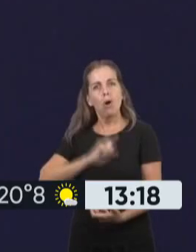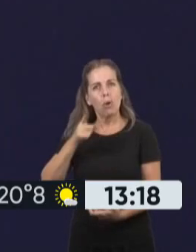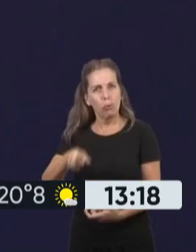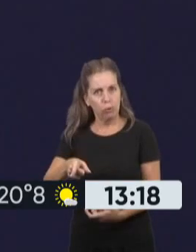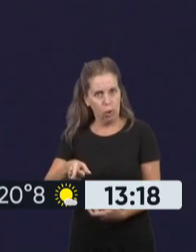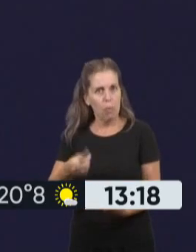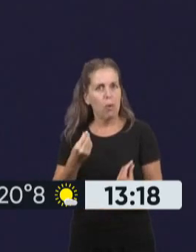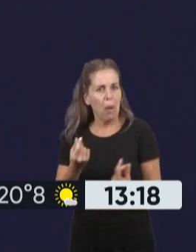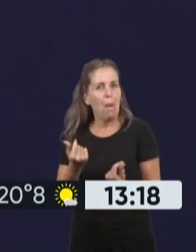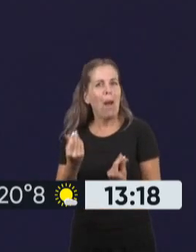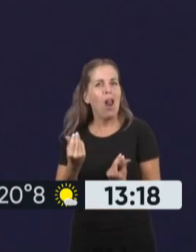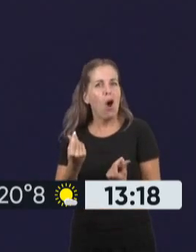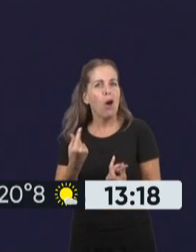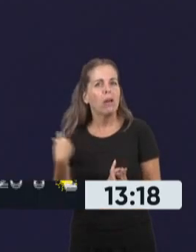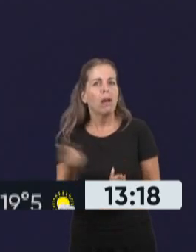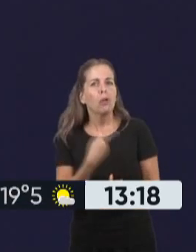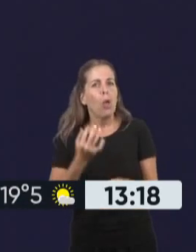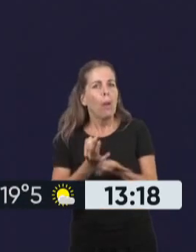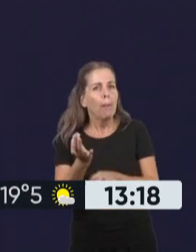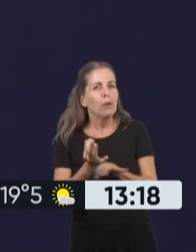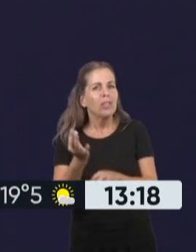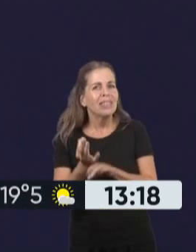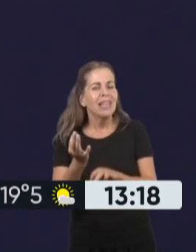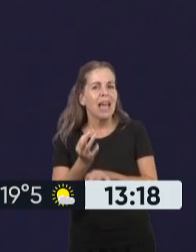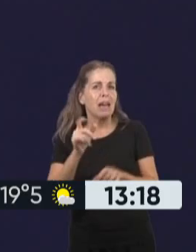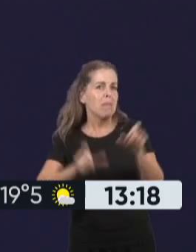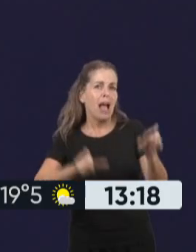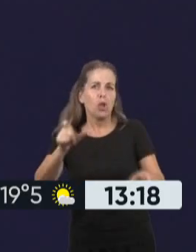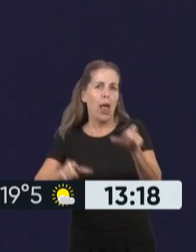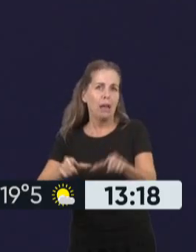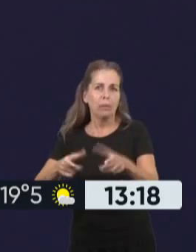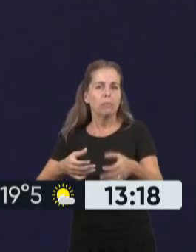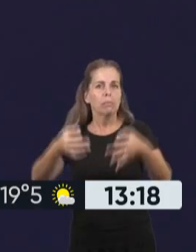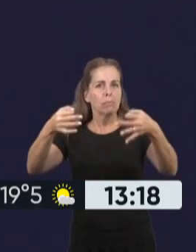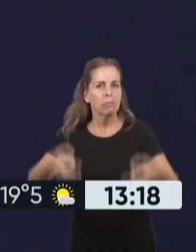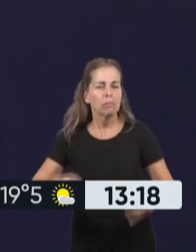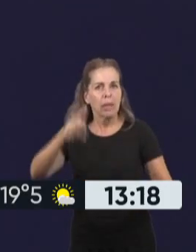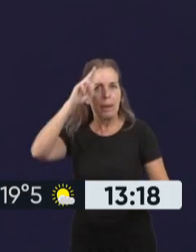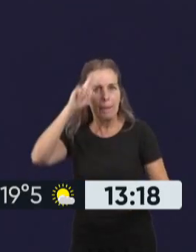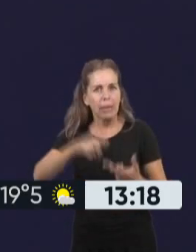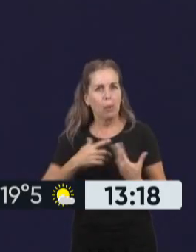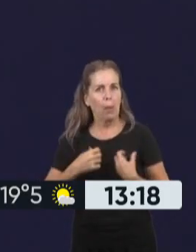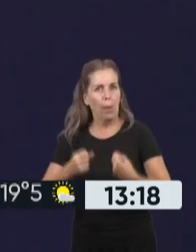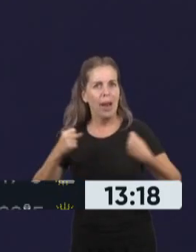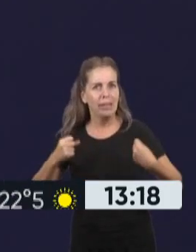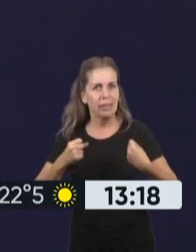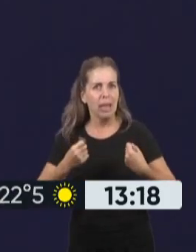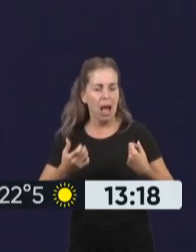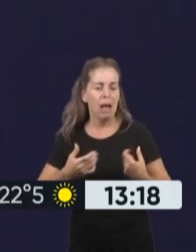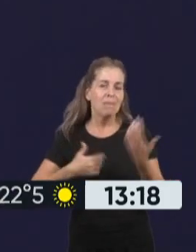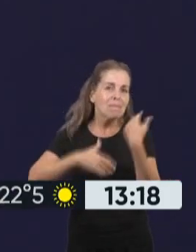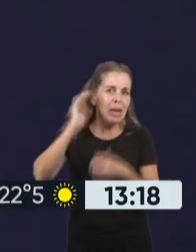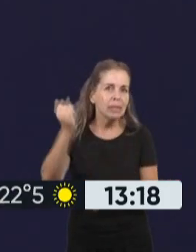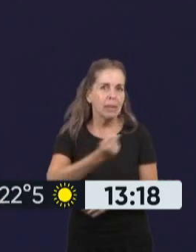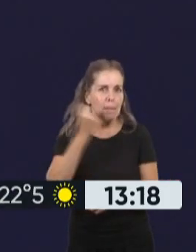los valores que debemos inculcar a toda la sociedad: el orden, el respeto, la valentía y, por sobre todas